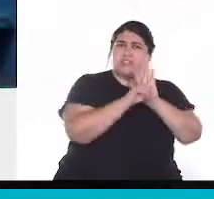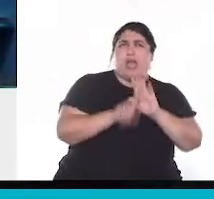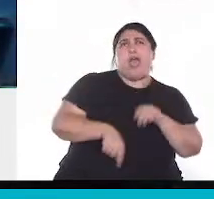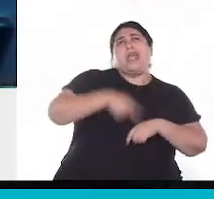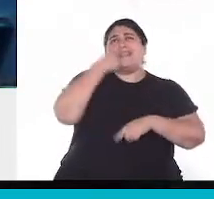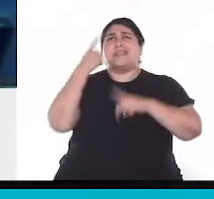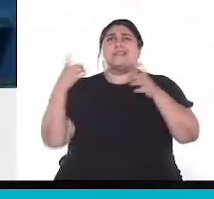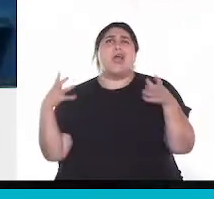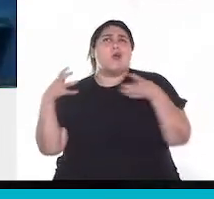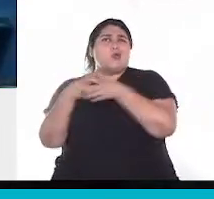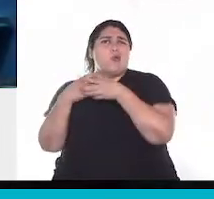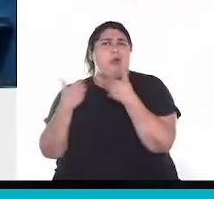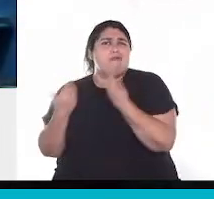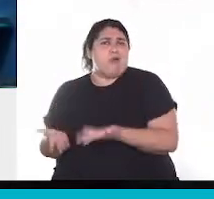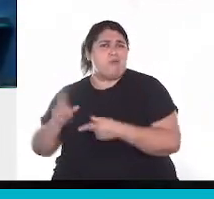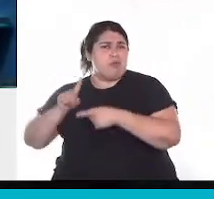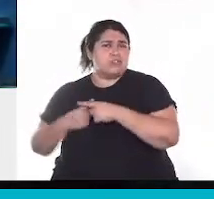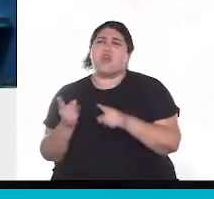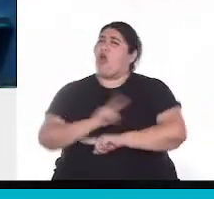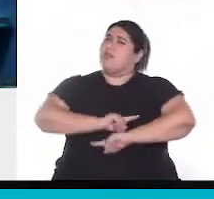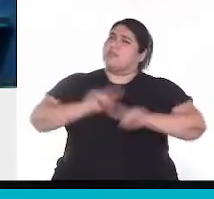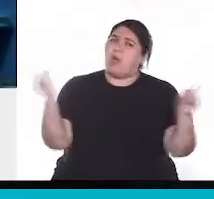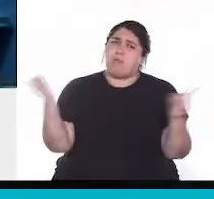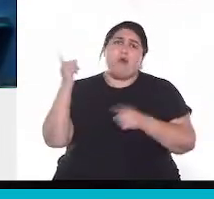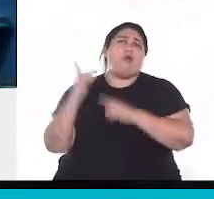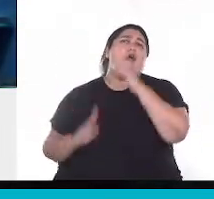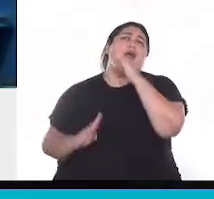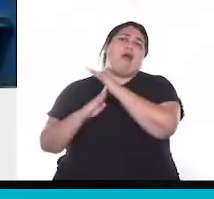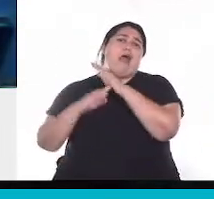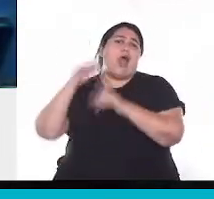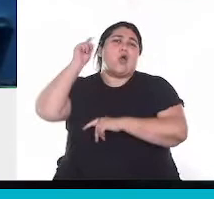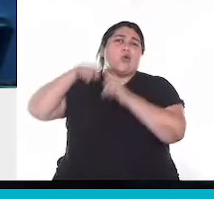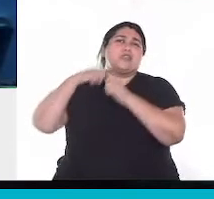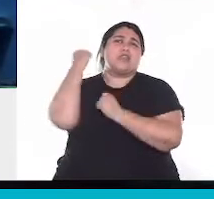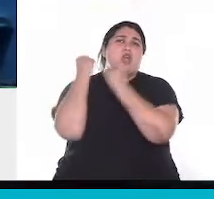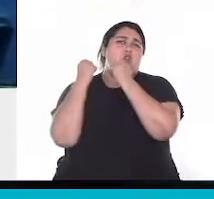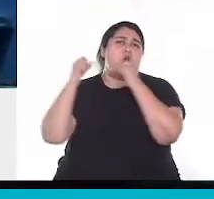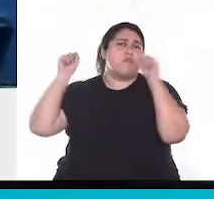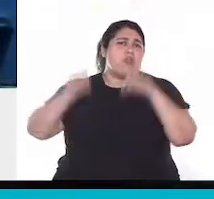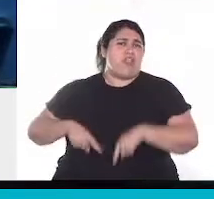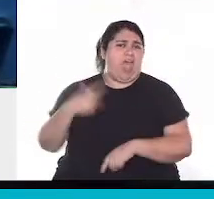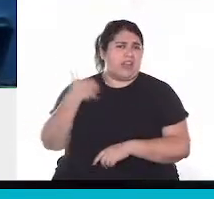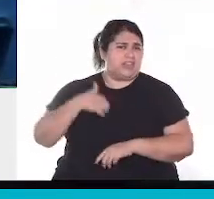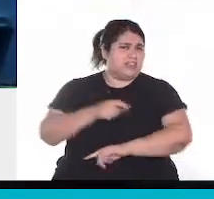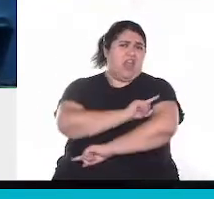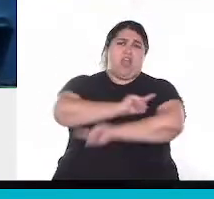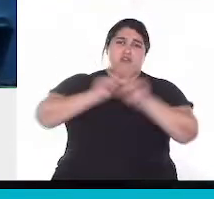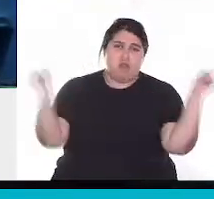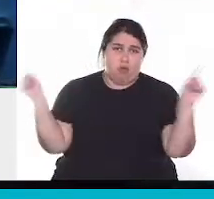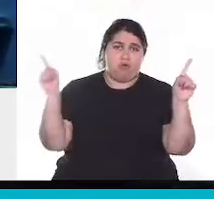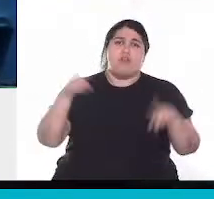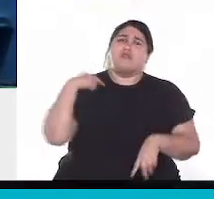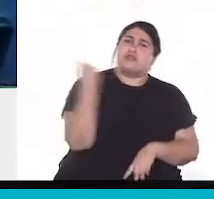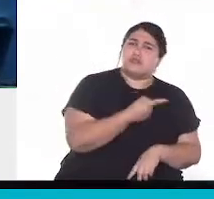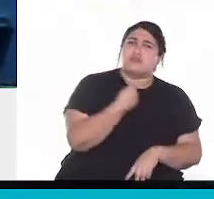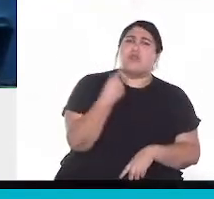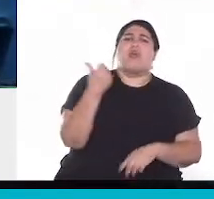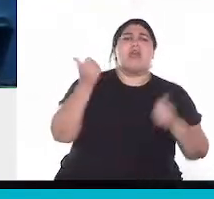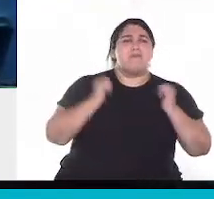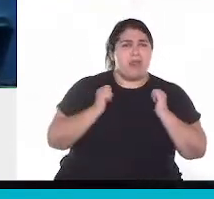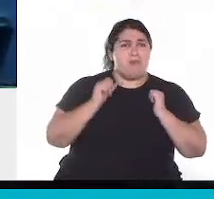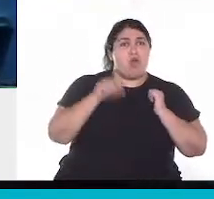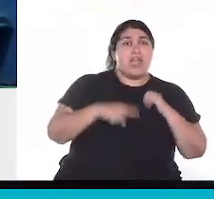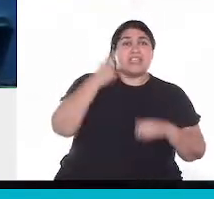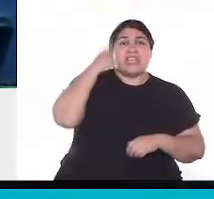de un partido y mucho menos a los intereses de los poderosos de los sectores económicos en la Argentina. Por eso espero que todos los que compartan esta